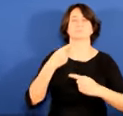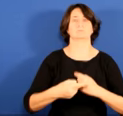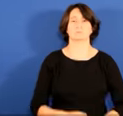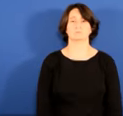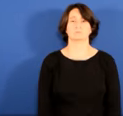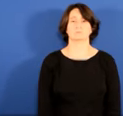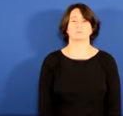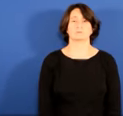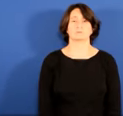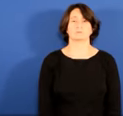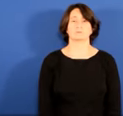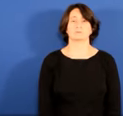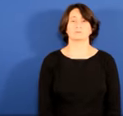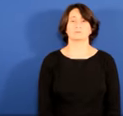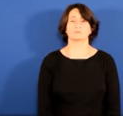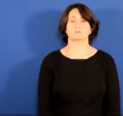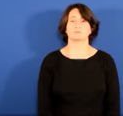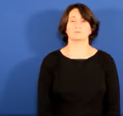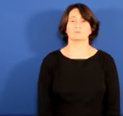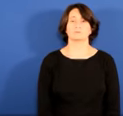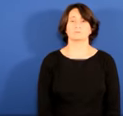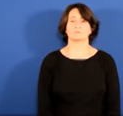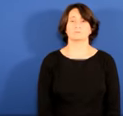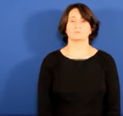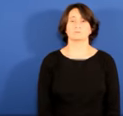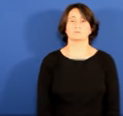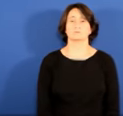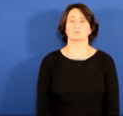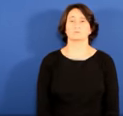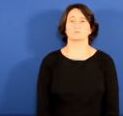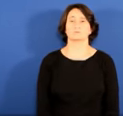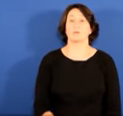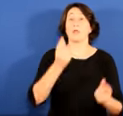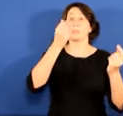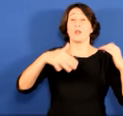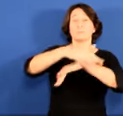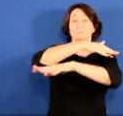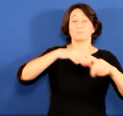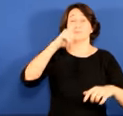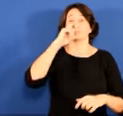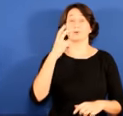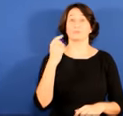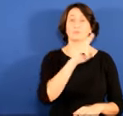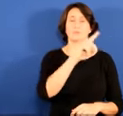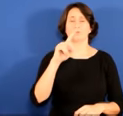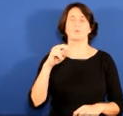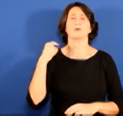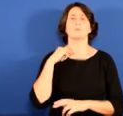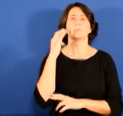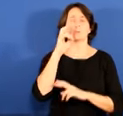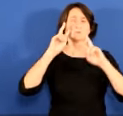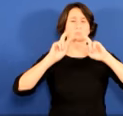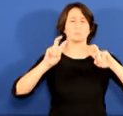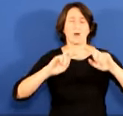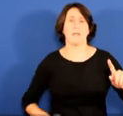ejercicio 2011, la Diputación consiguió aflorar una bolsa de 560 millones de euros de fraude, remitió 16